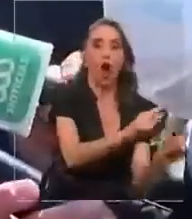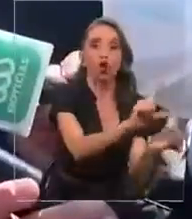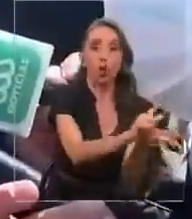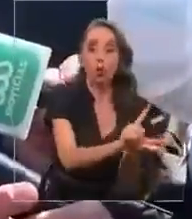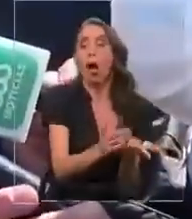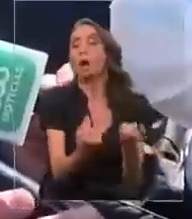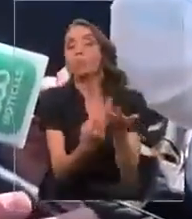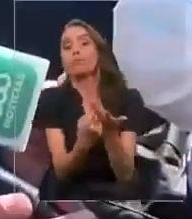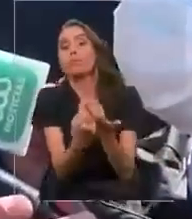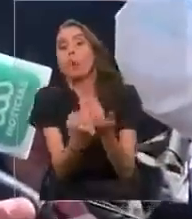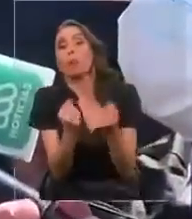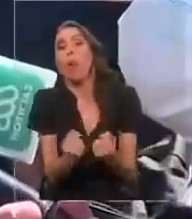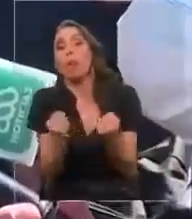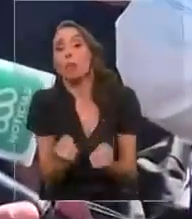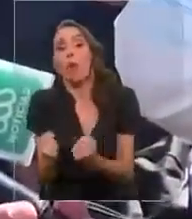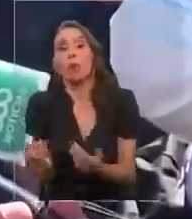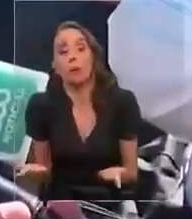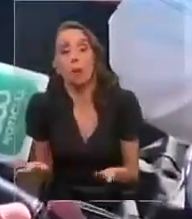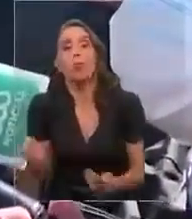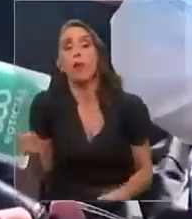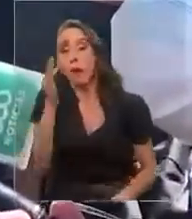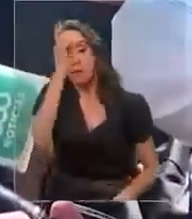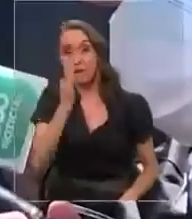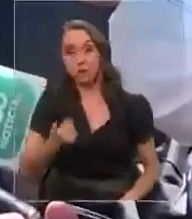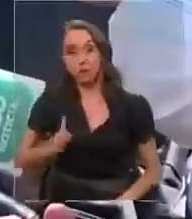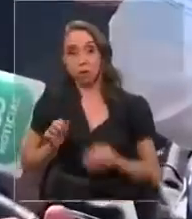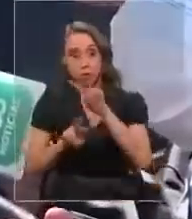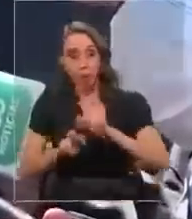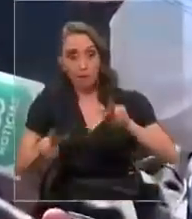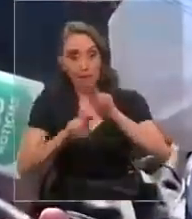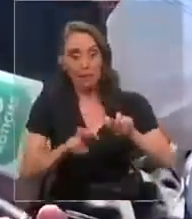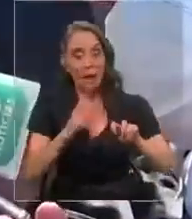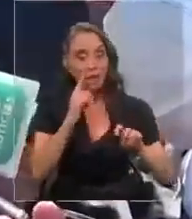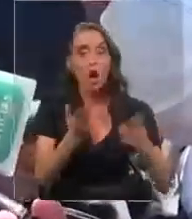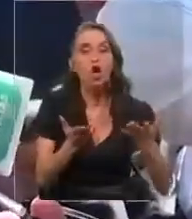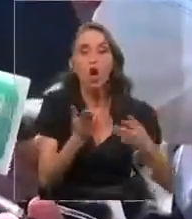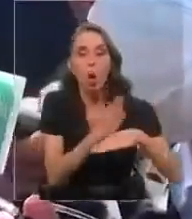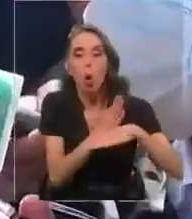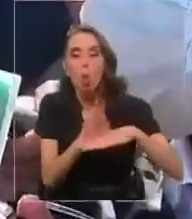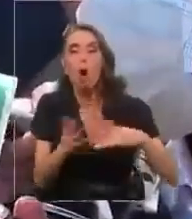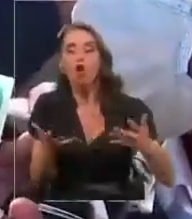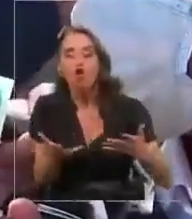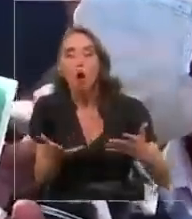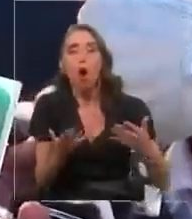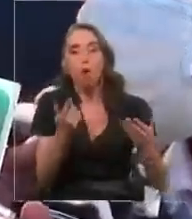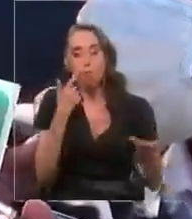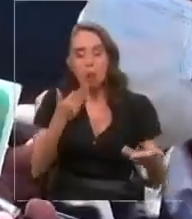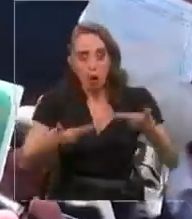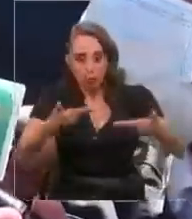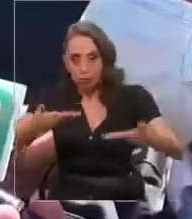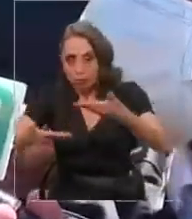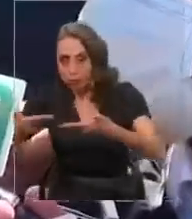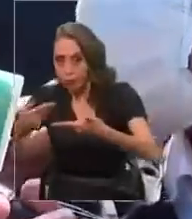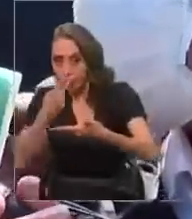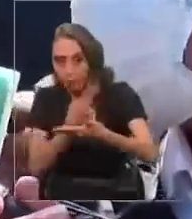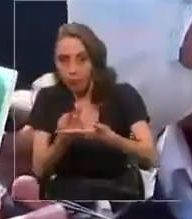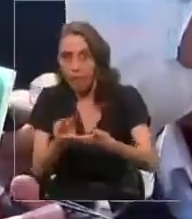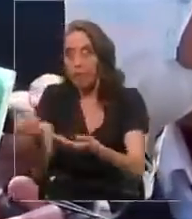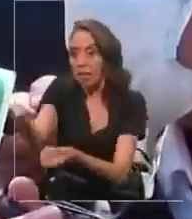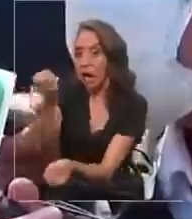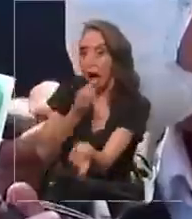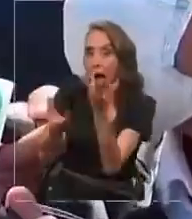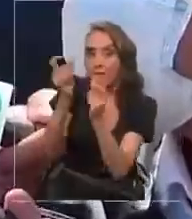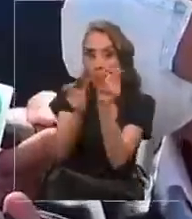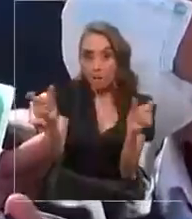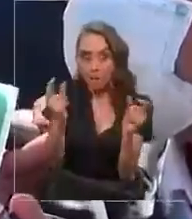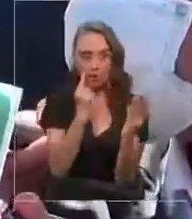posibilidades, por eso es importante el trabajo que está realizando la Brigada de Homicidios, porque hay que ver la dinámica de los hechos, cierto, contrastar nuevamente los testimonios